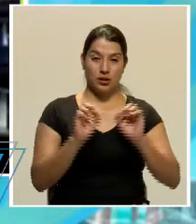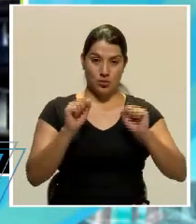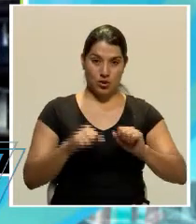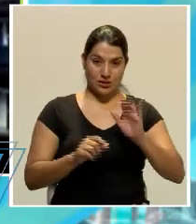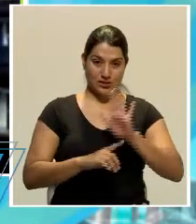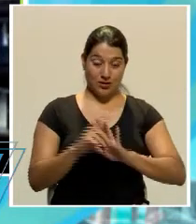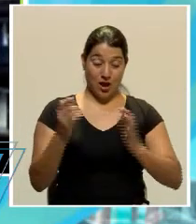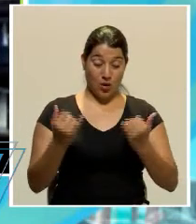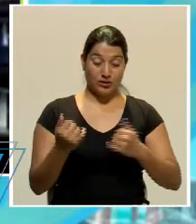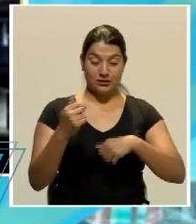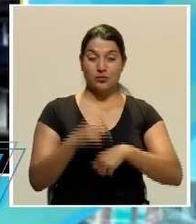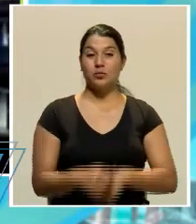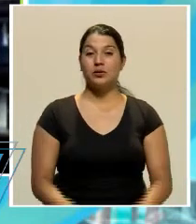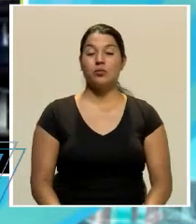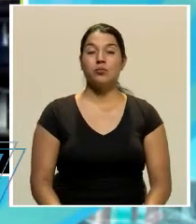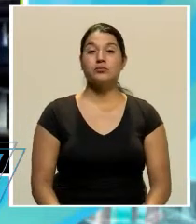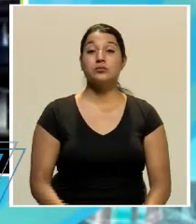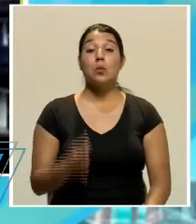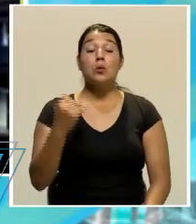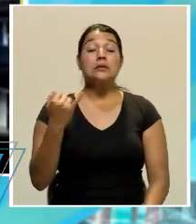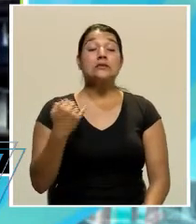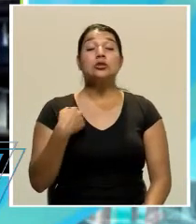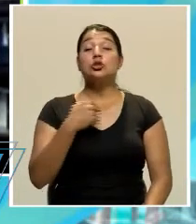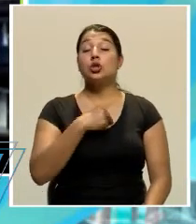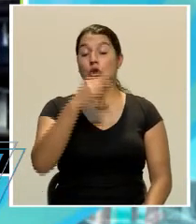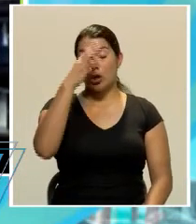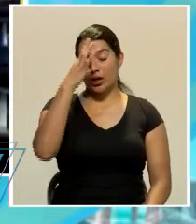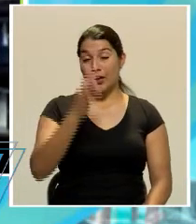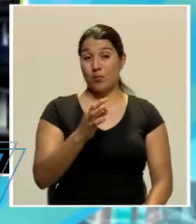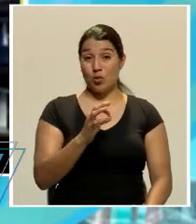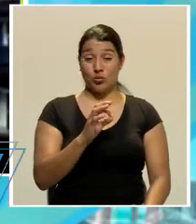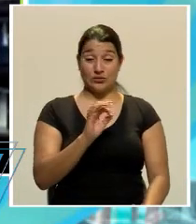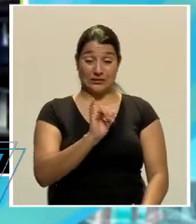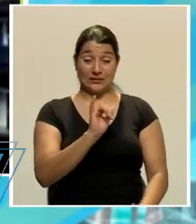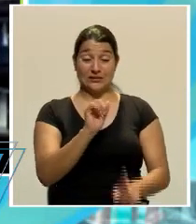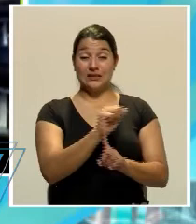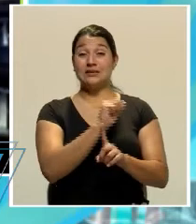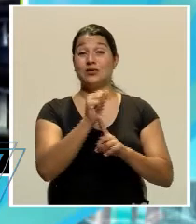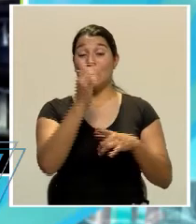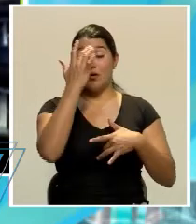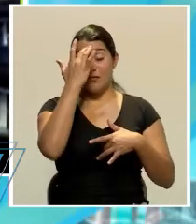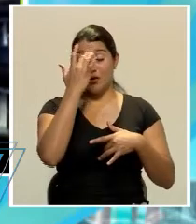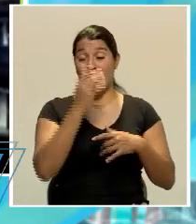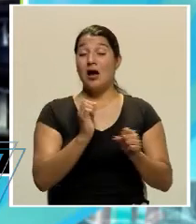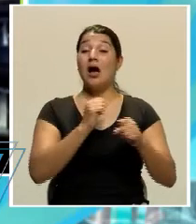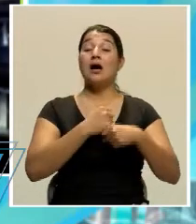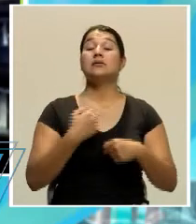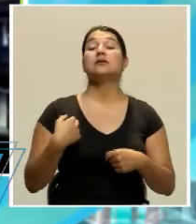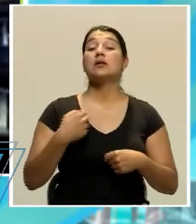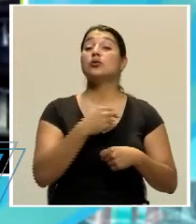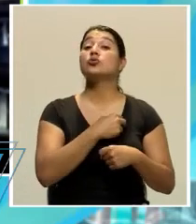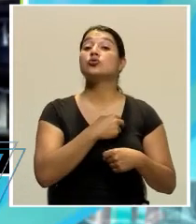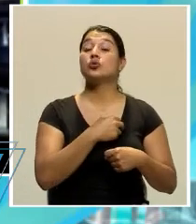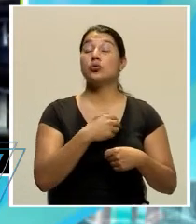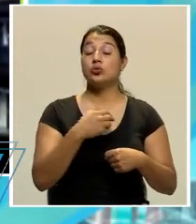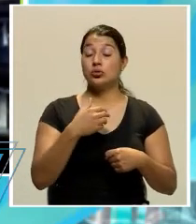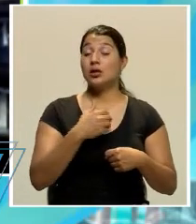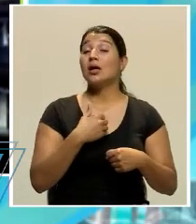desarrollar en este momento una incidencia, porque sí creemos que esta circunstancia definitivamente nos convoca a hacer actos